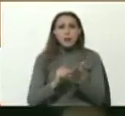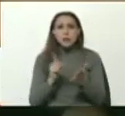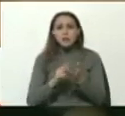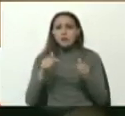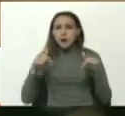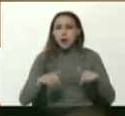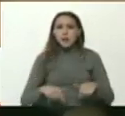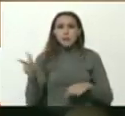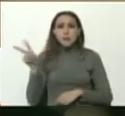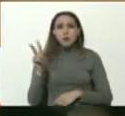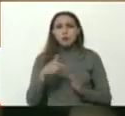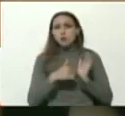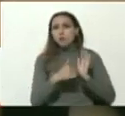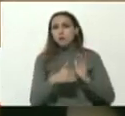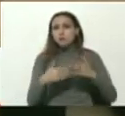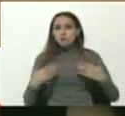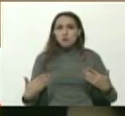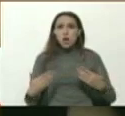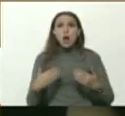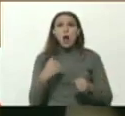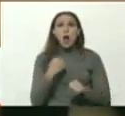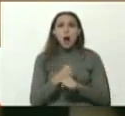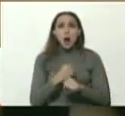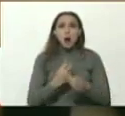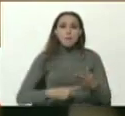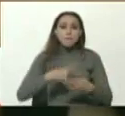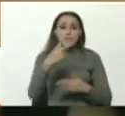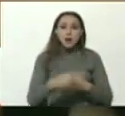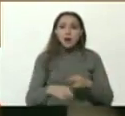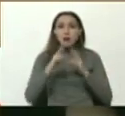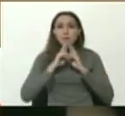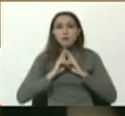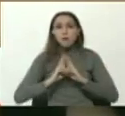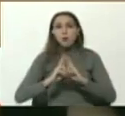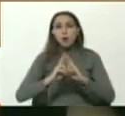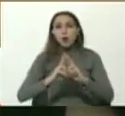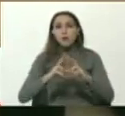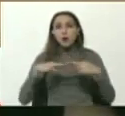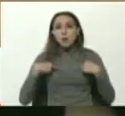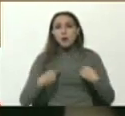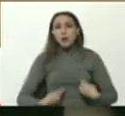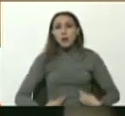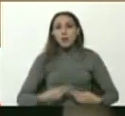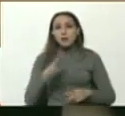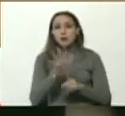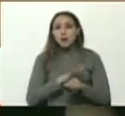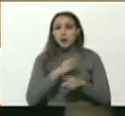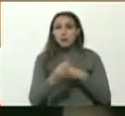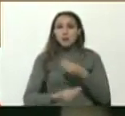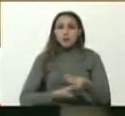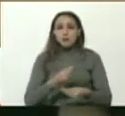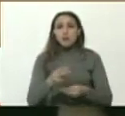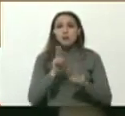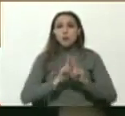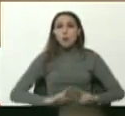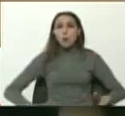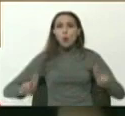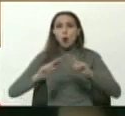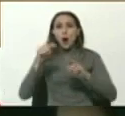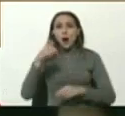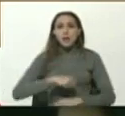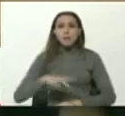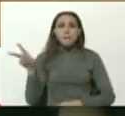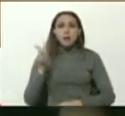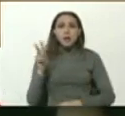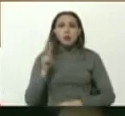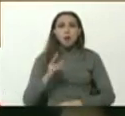Una muestra de ello es el reciente Plan de Respuesta Humanitaria elaborado por las Naciones Unidas en Venezuela con la